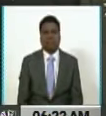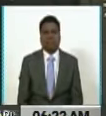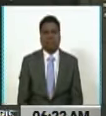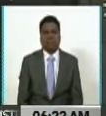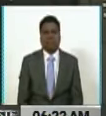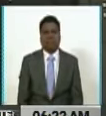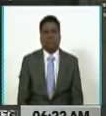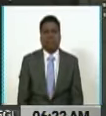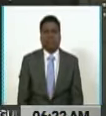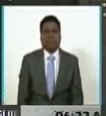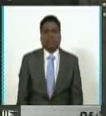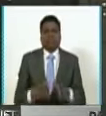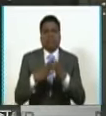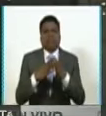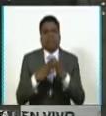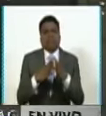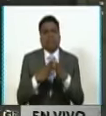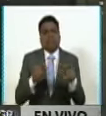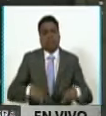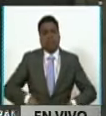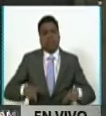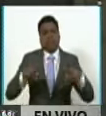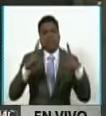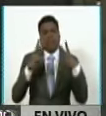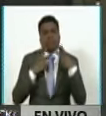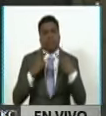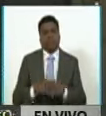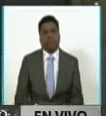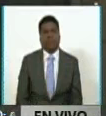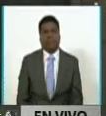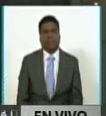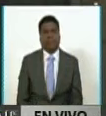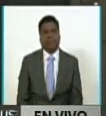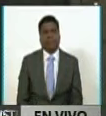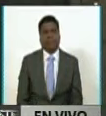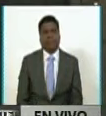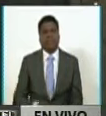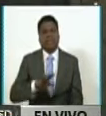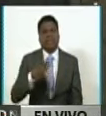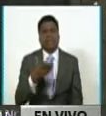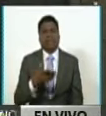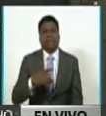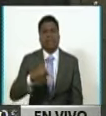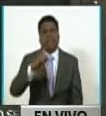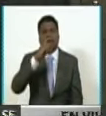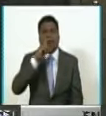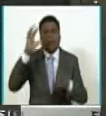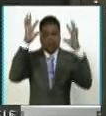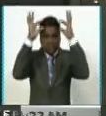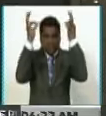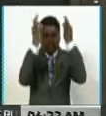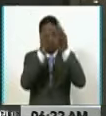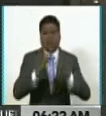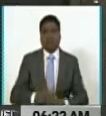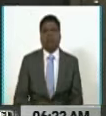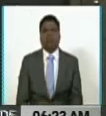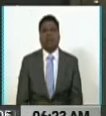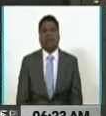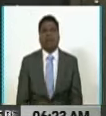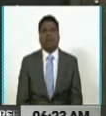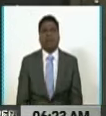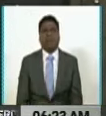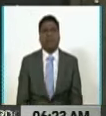de vida republicana, en que Zamora se convirtió en un símbolo y lo